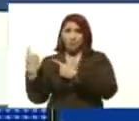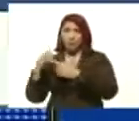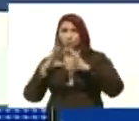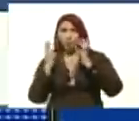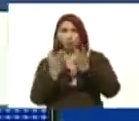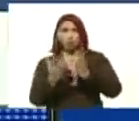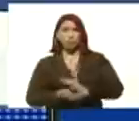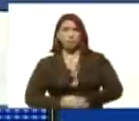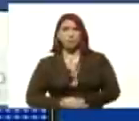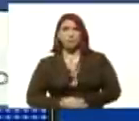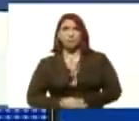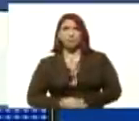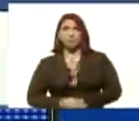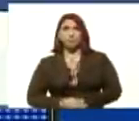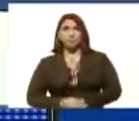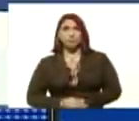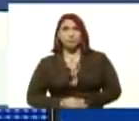mundo.